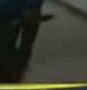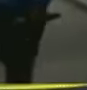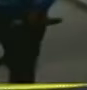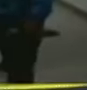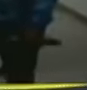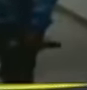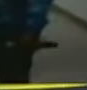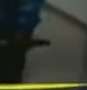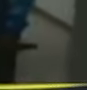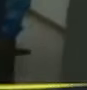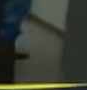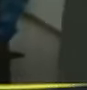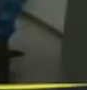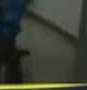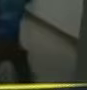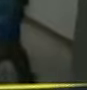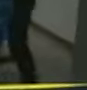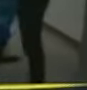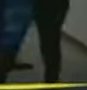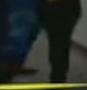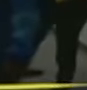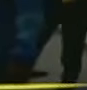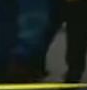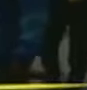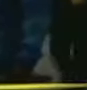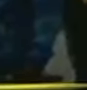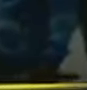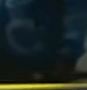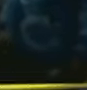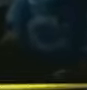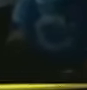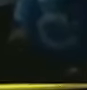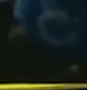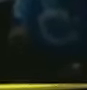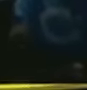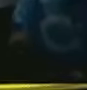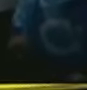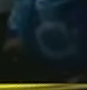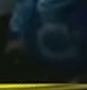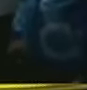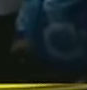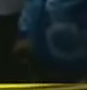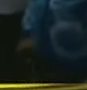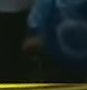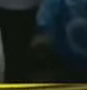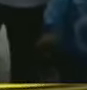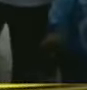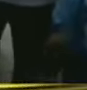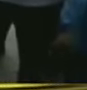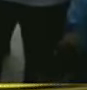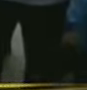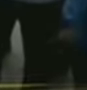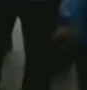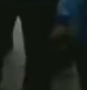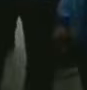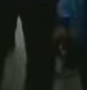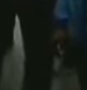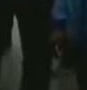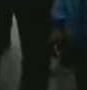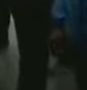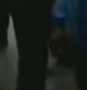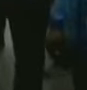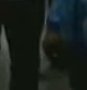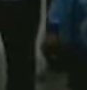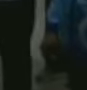estar por aquí y me encuentro al primer extraterrestre del complejo hidrológico hoy Estamos